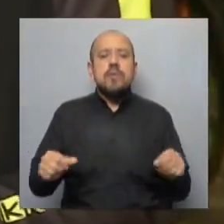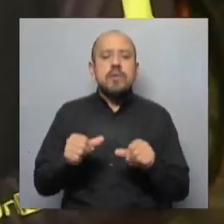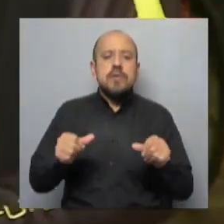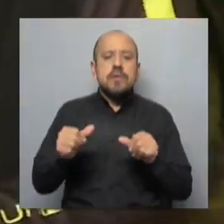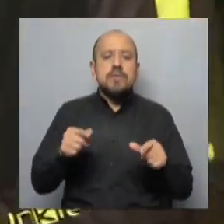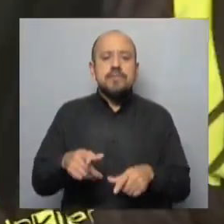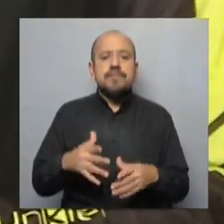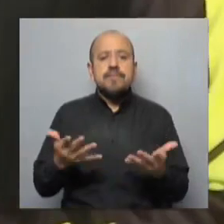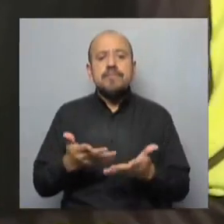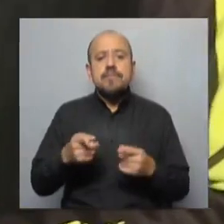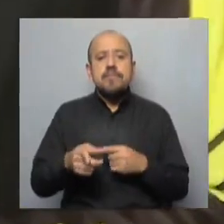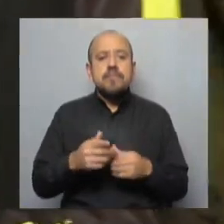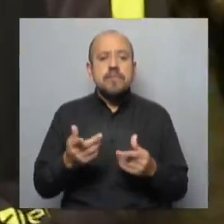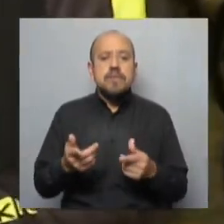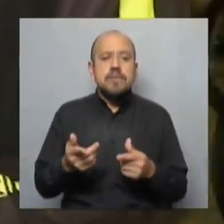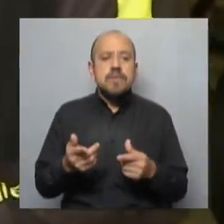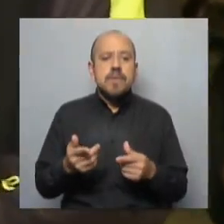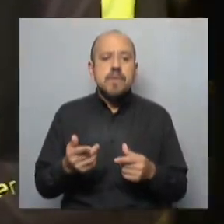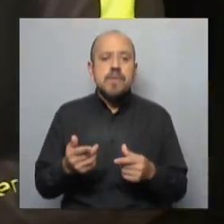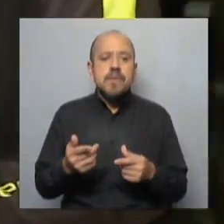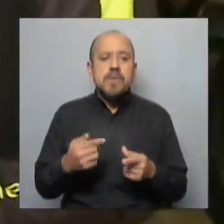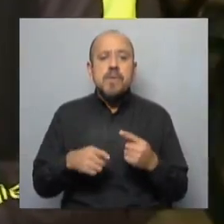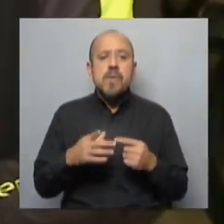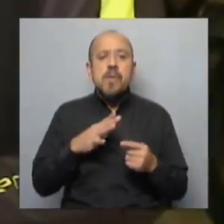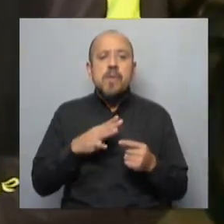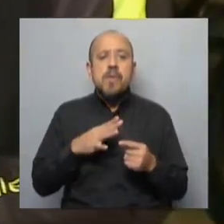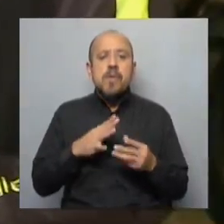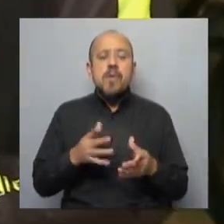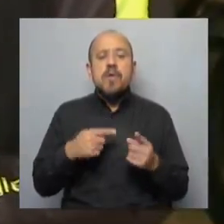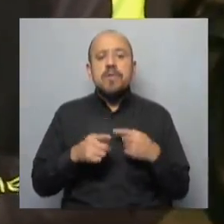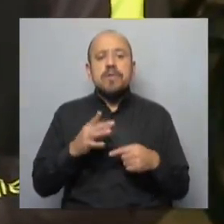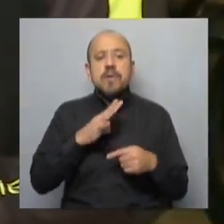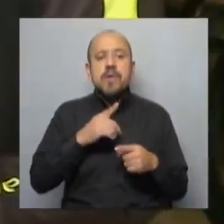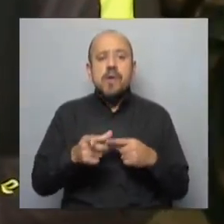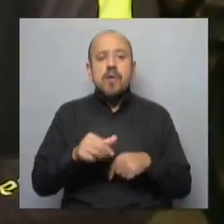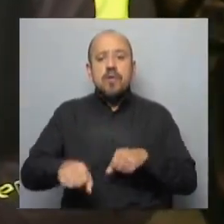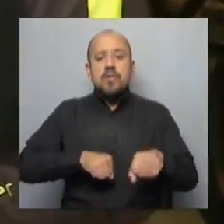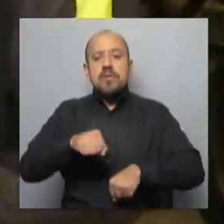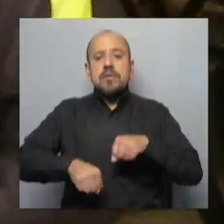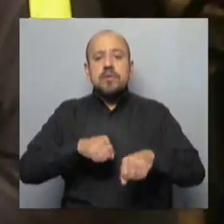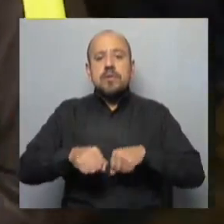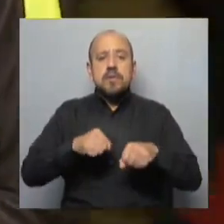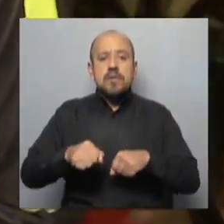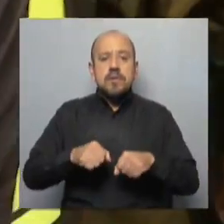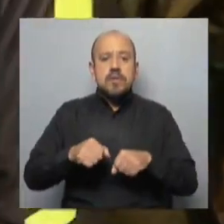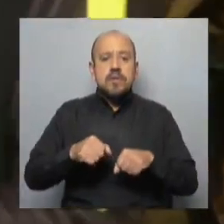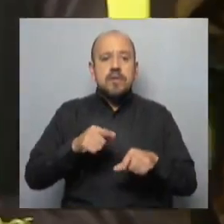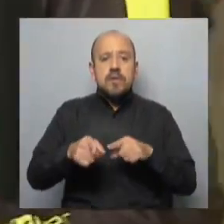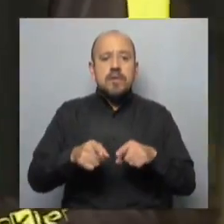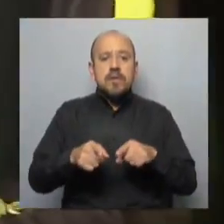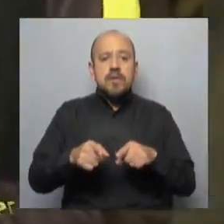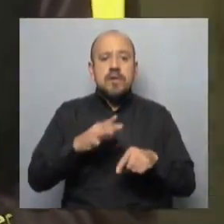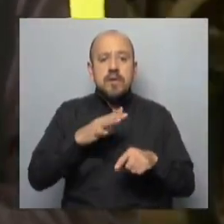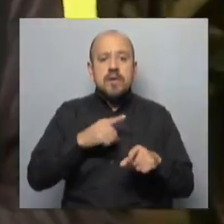van a salir y nada no no no la tenemos ahora como para mostrarla pero hay una bicicleta que tiene una parrilla ese que termina con eso